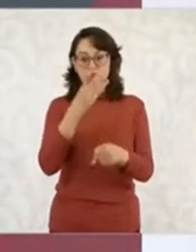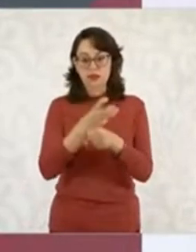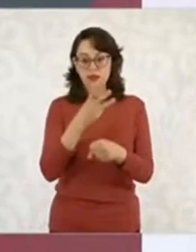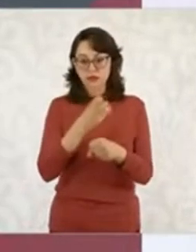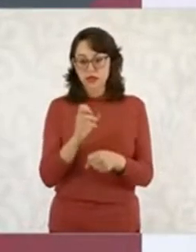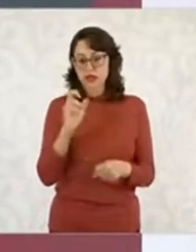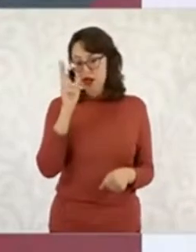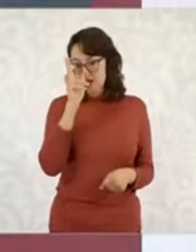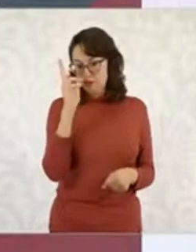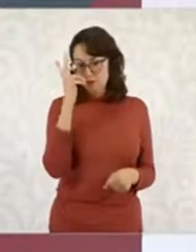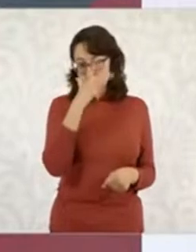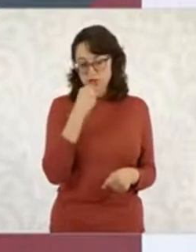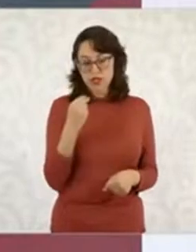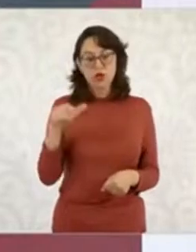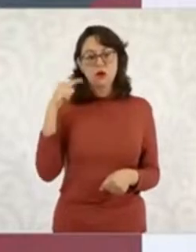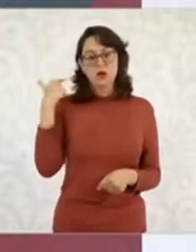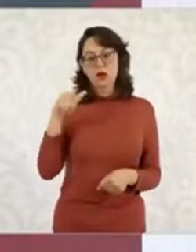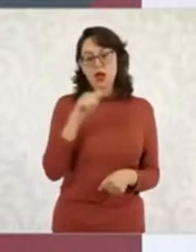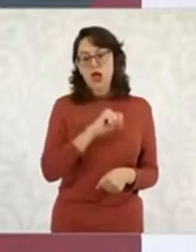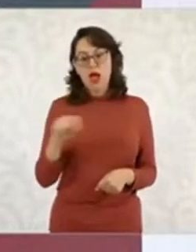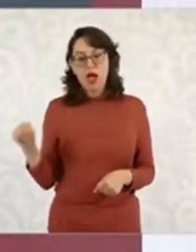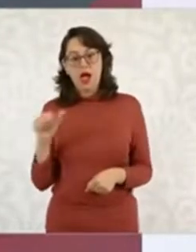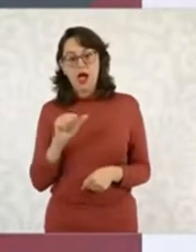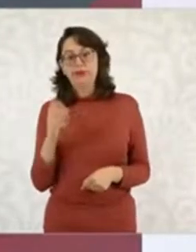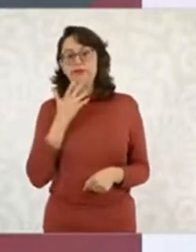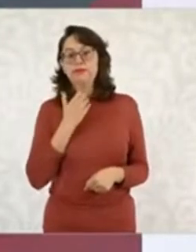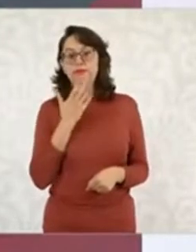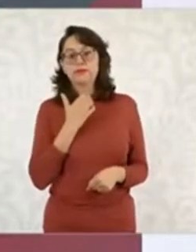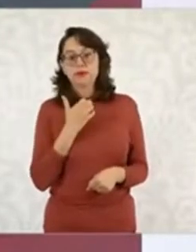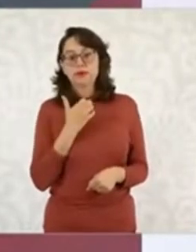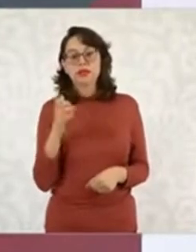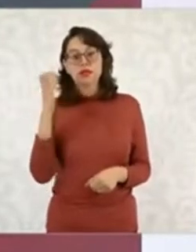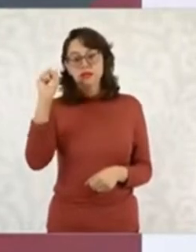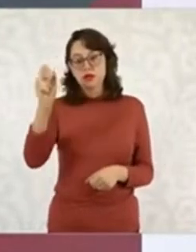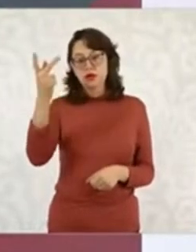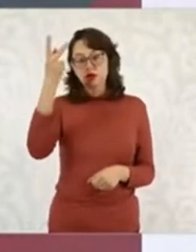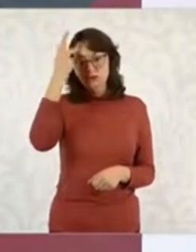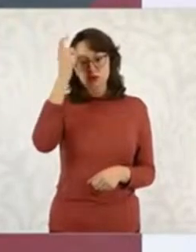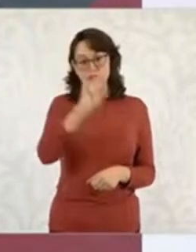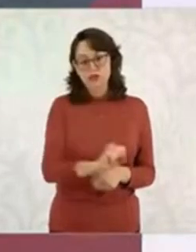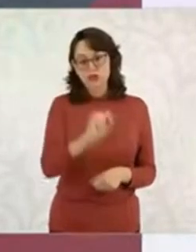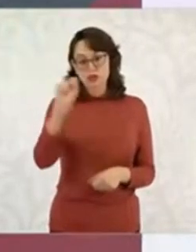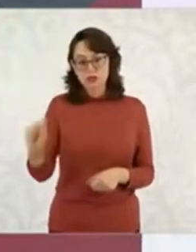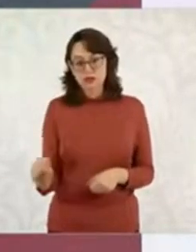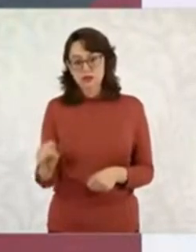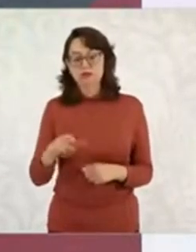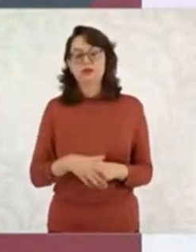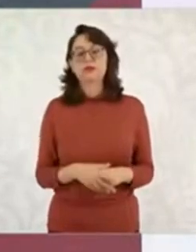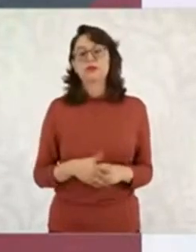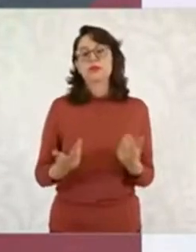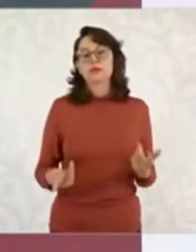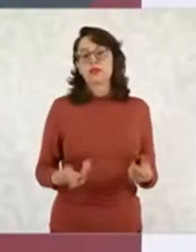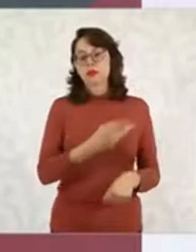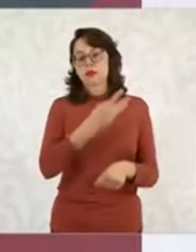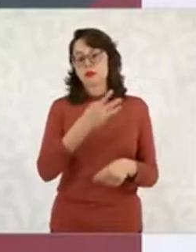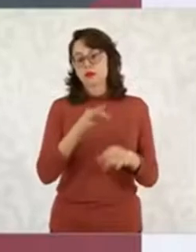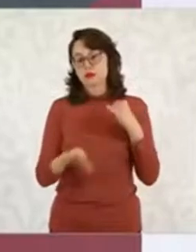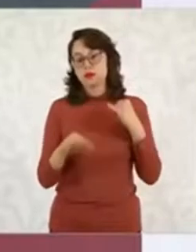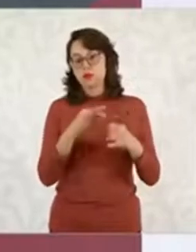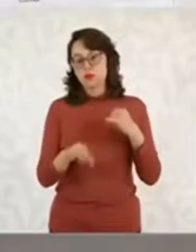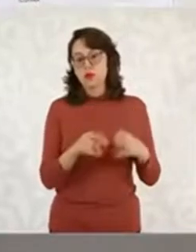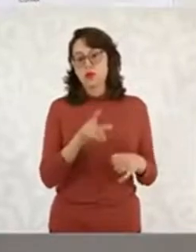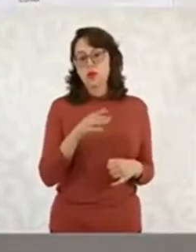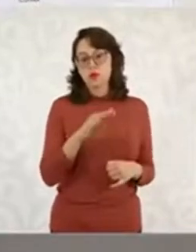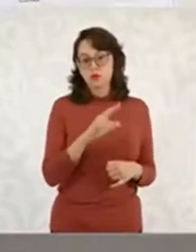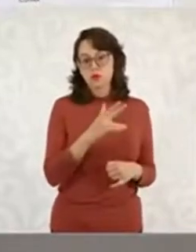tercera fase, Guadalajara, Tepic, San Luis Potosí, Saltillo y Los Mochis, Guaymas. Y los dos tramos que nos permiten, digamos, ya